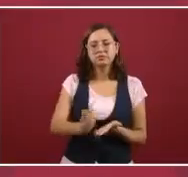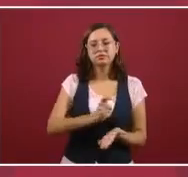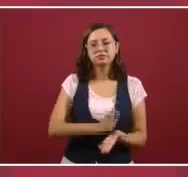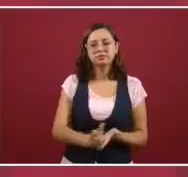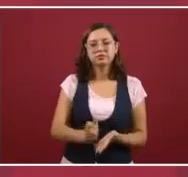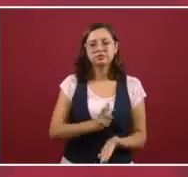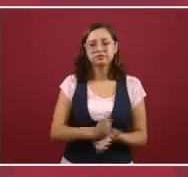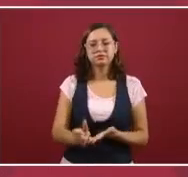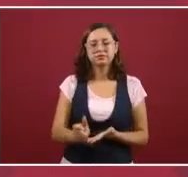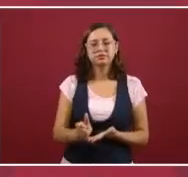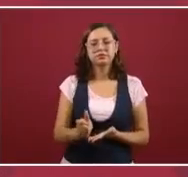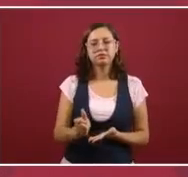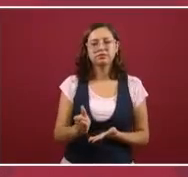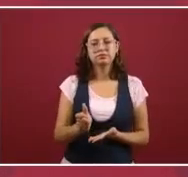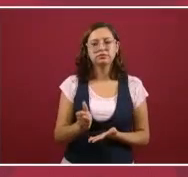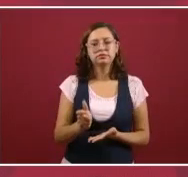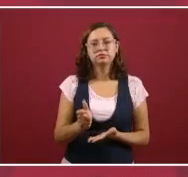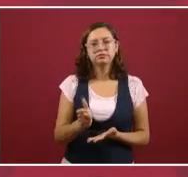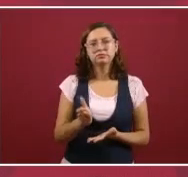de